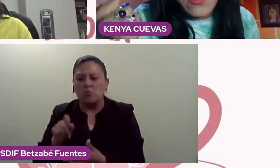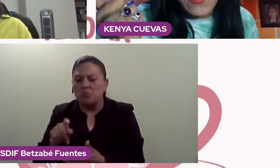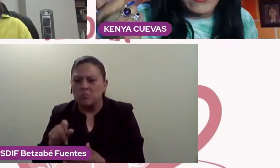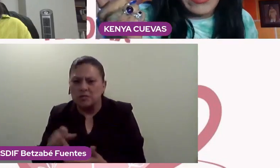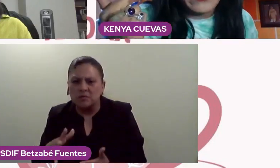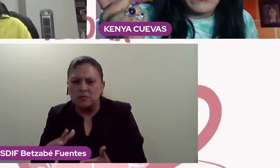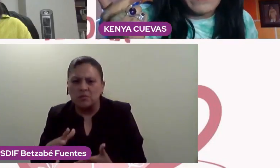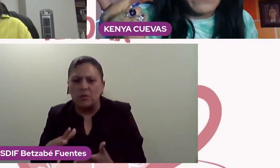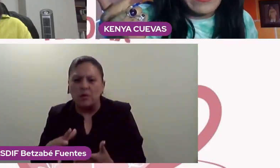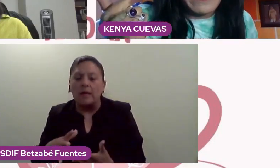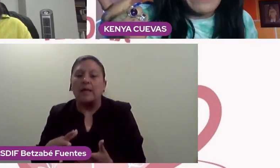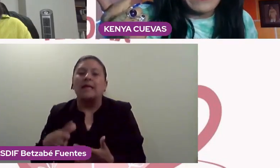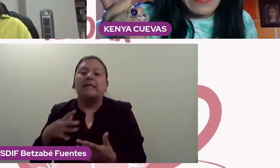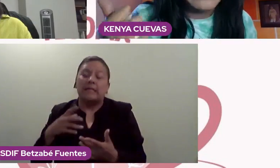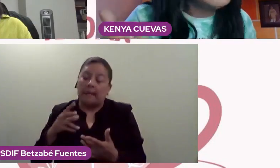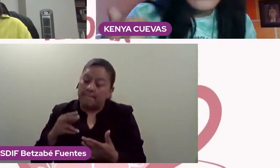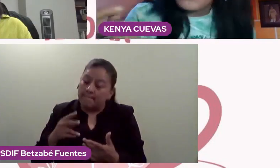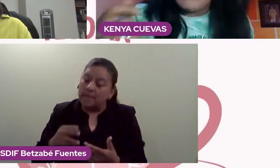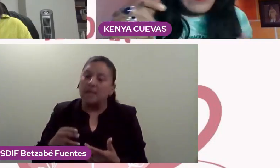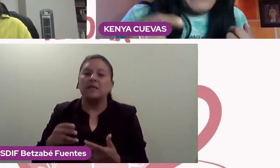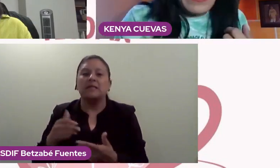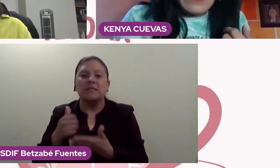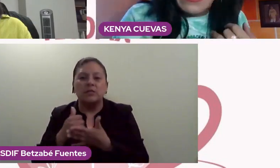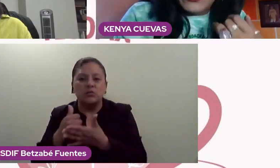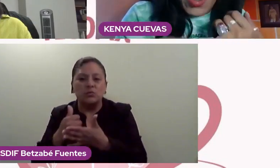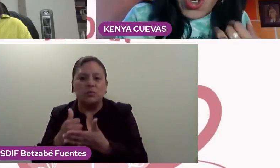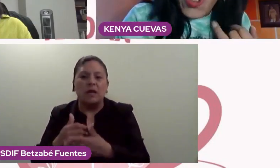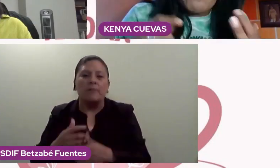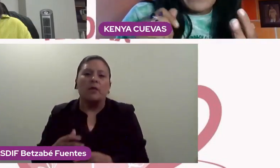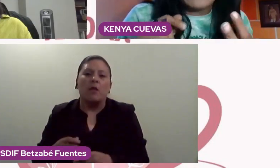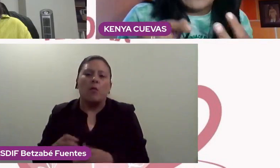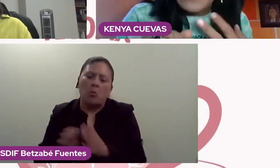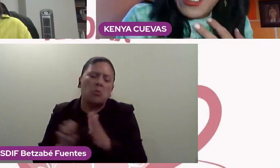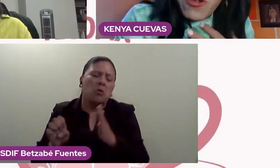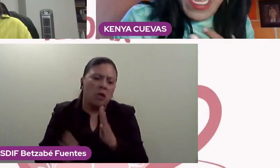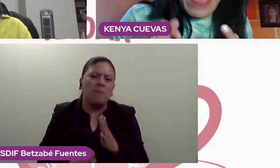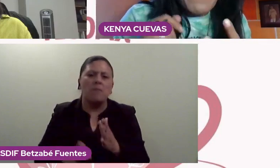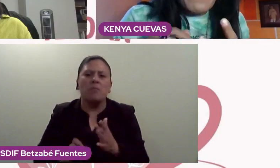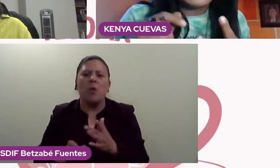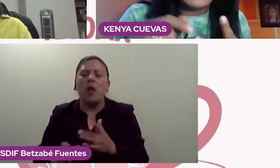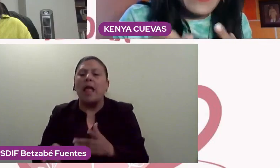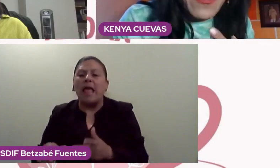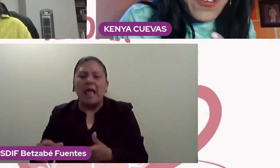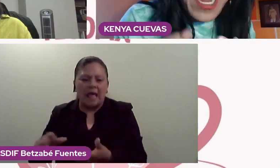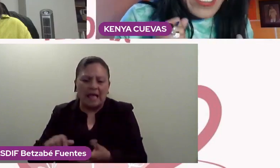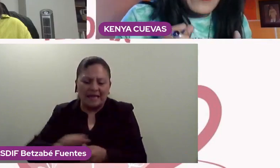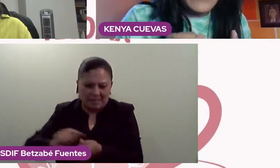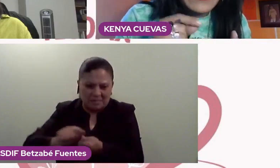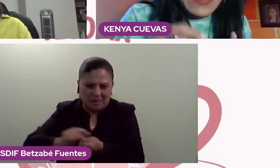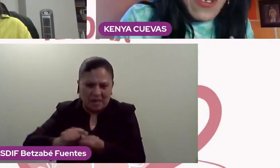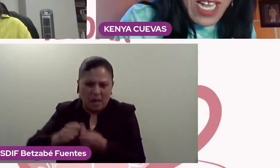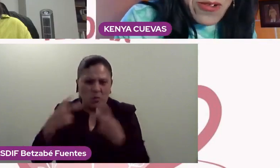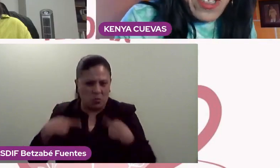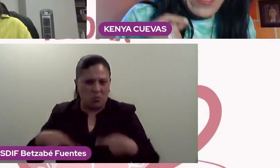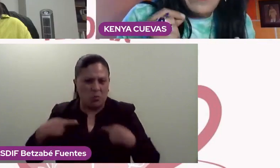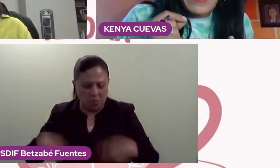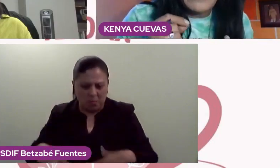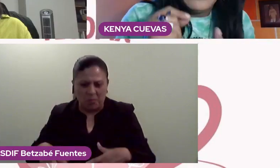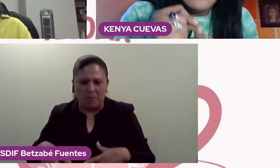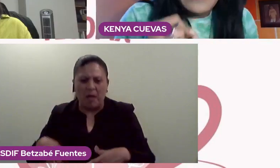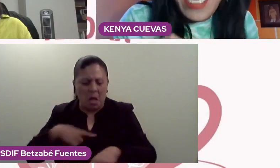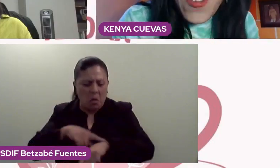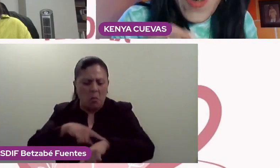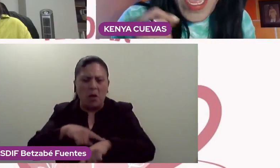en esos contextos de vulnerabilidad, como lavar tu ropa, tender tu cama, pararte un horario, hacerte una